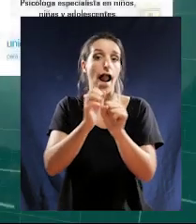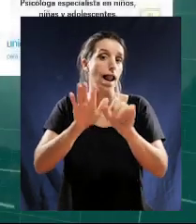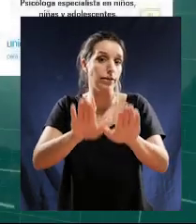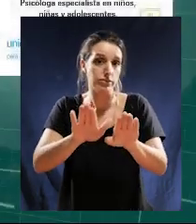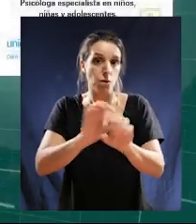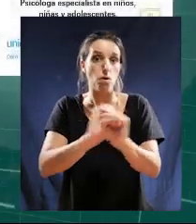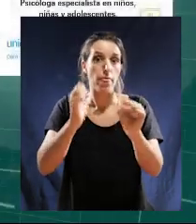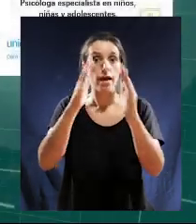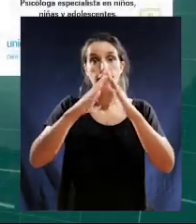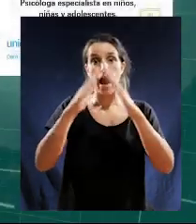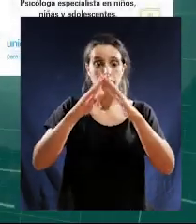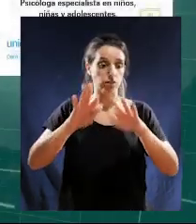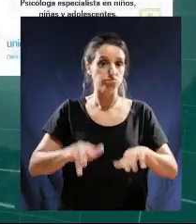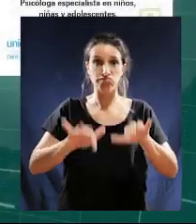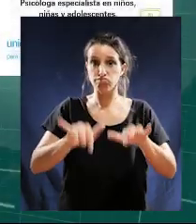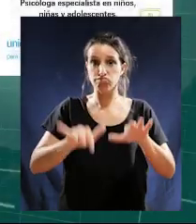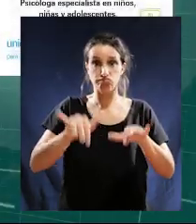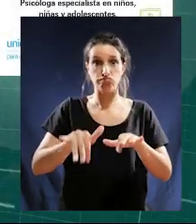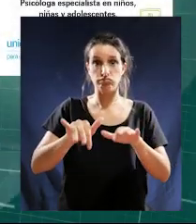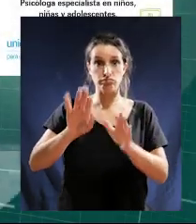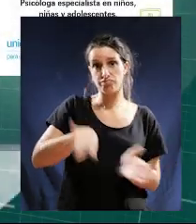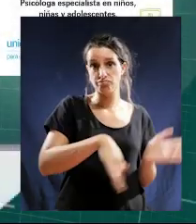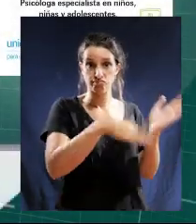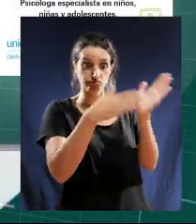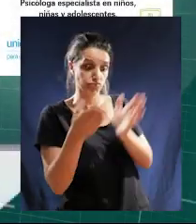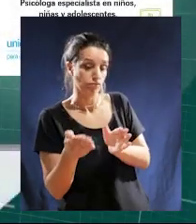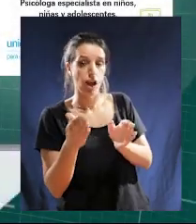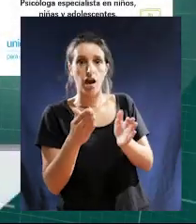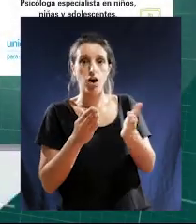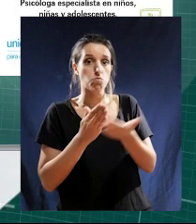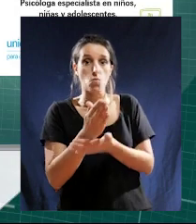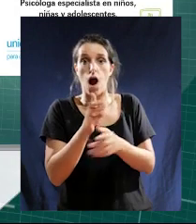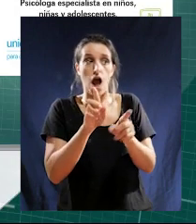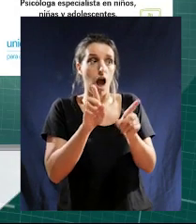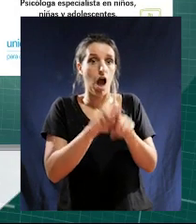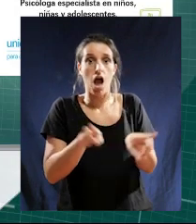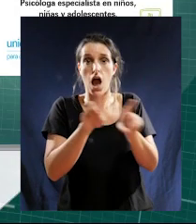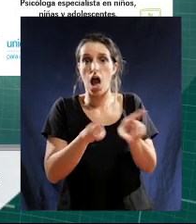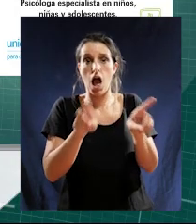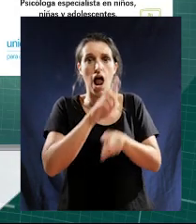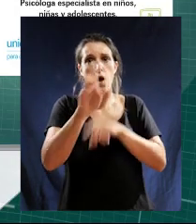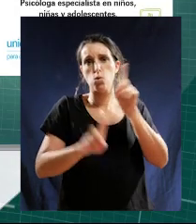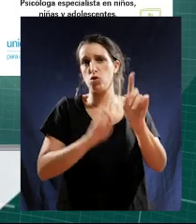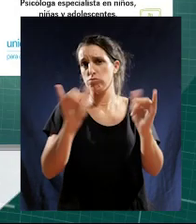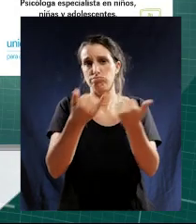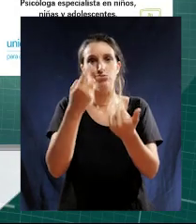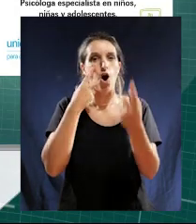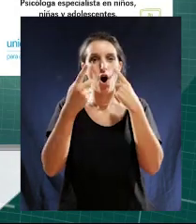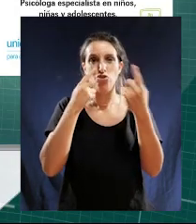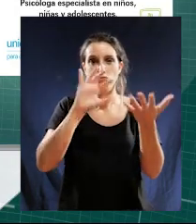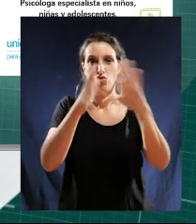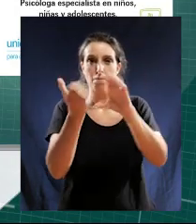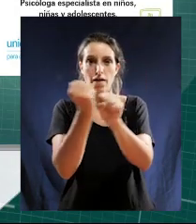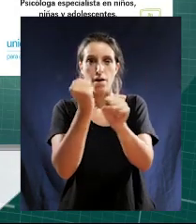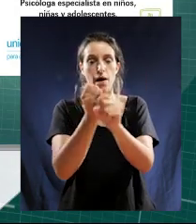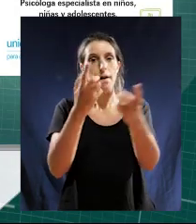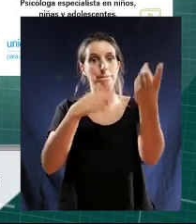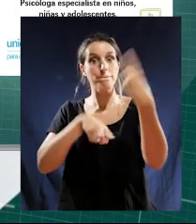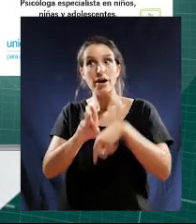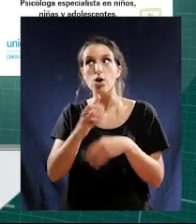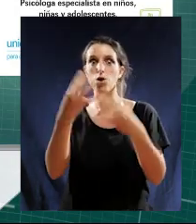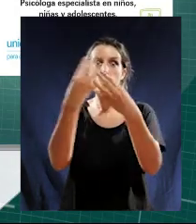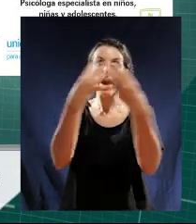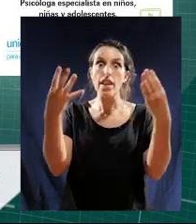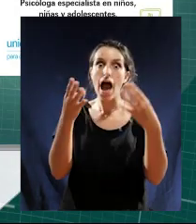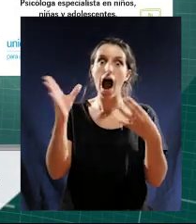vida laboral a través de esta estrategia se llama teletrabajo desde hace un tiempo a esta parte y eso es una posibilidad para muchos y no es realmente una novedad